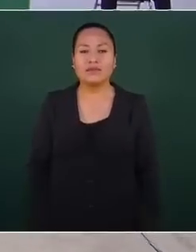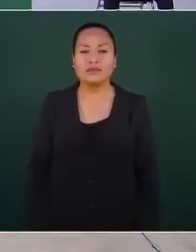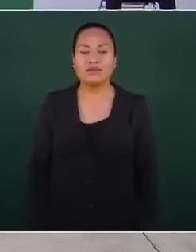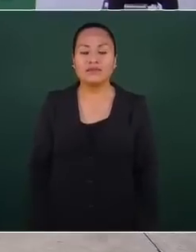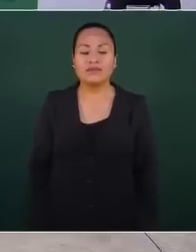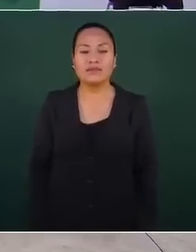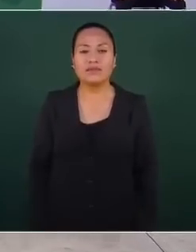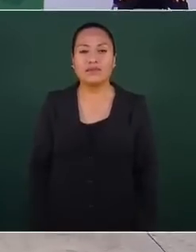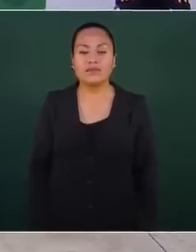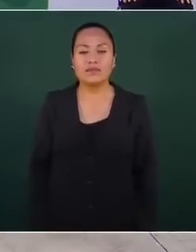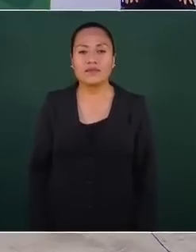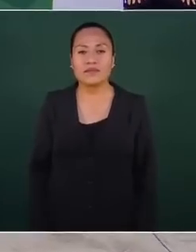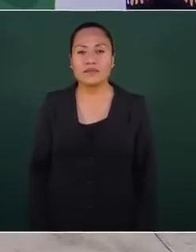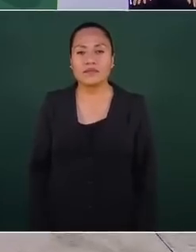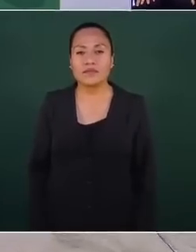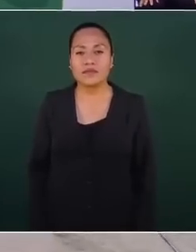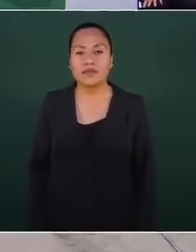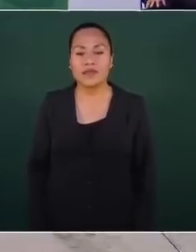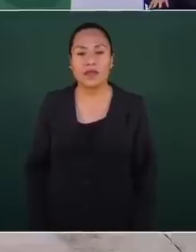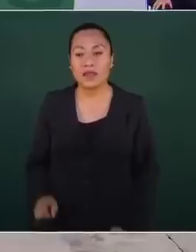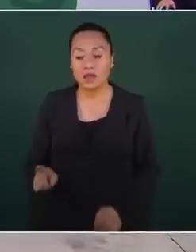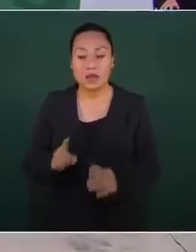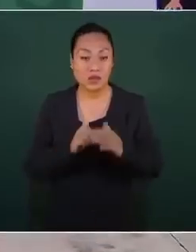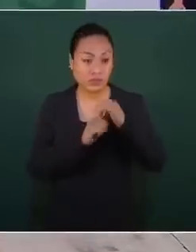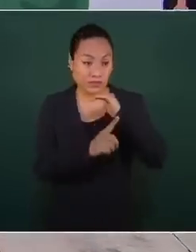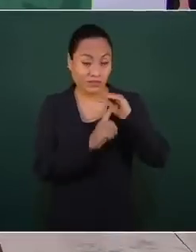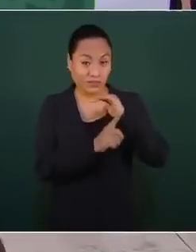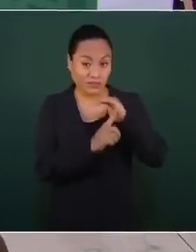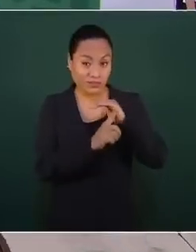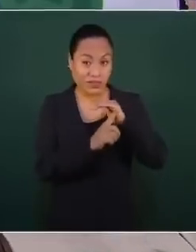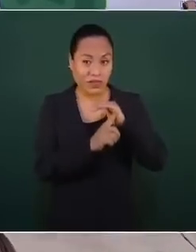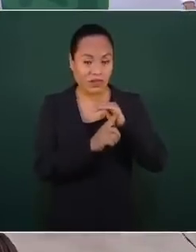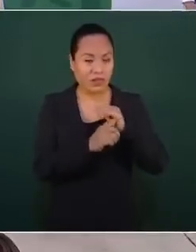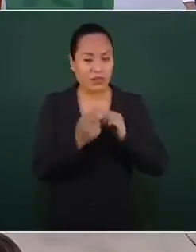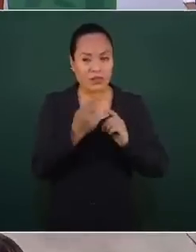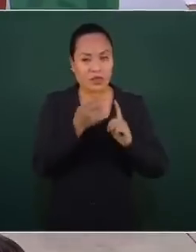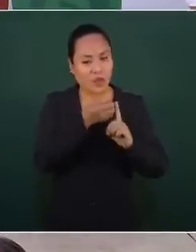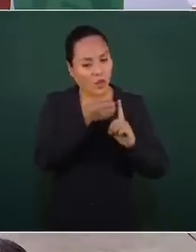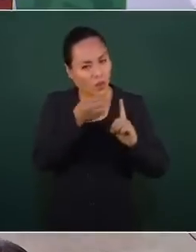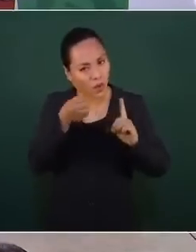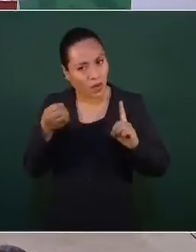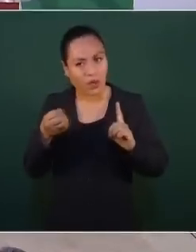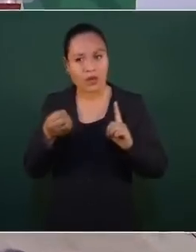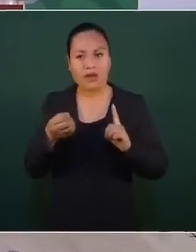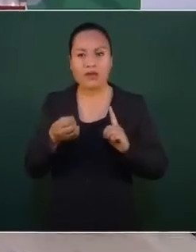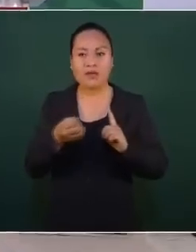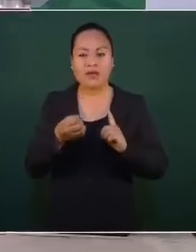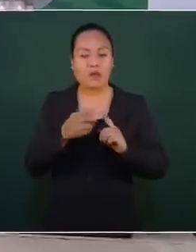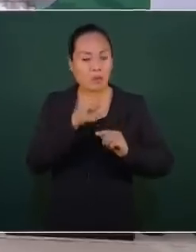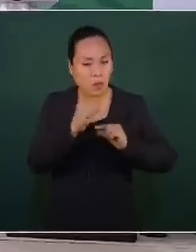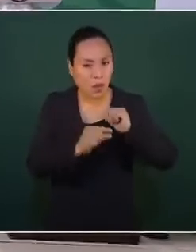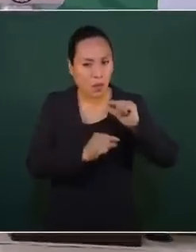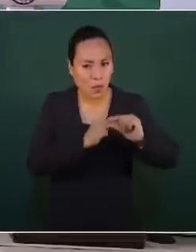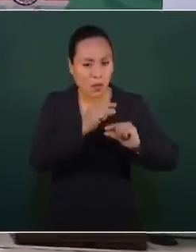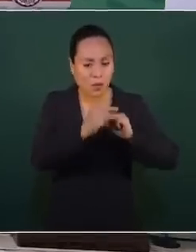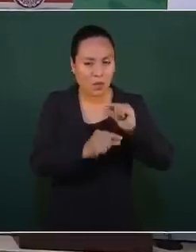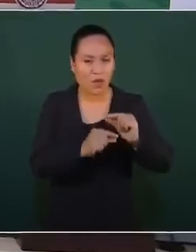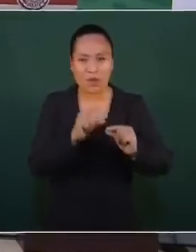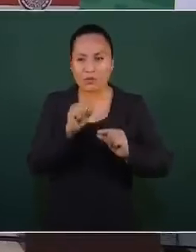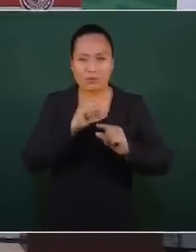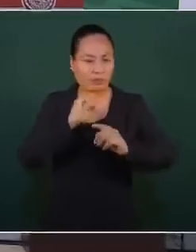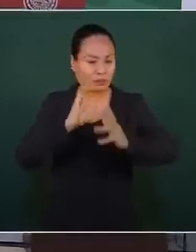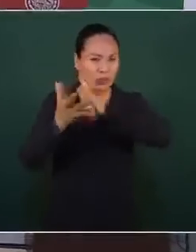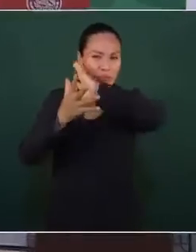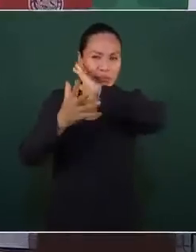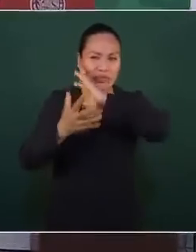Desde luego es necesario ordenar el flujo, evitando el desorden, la violencia y garantizando